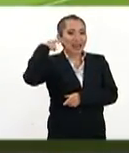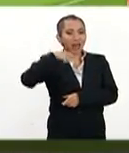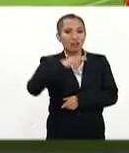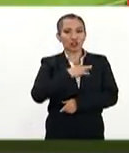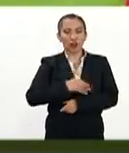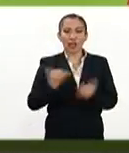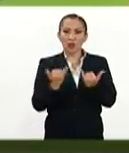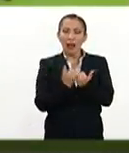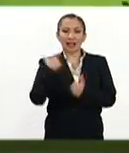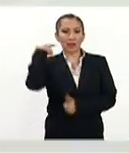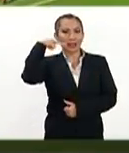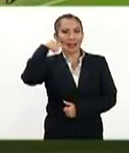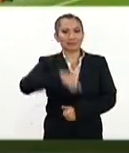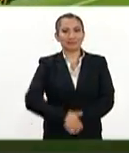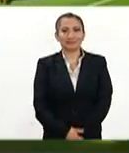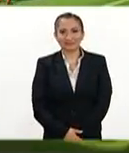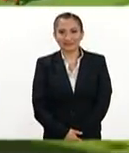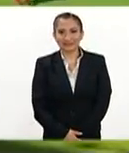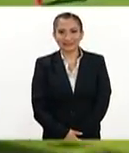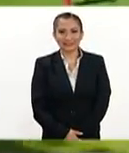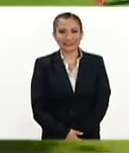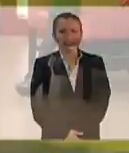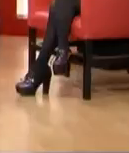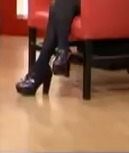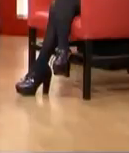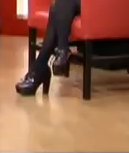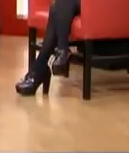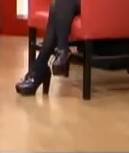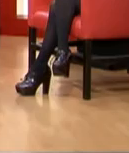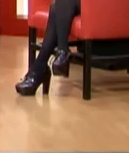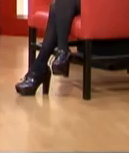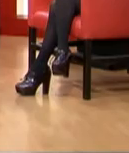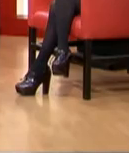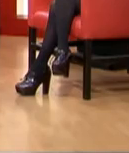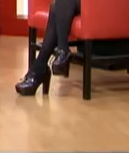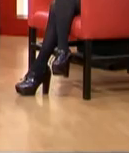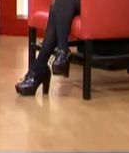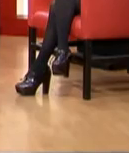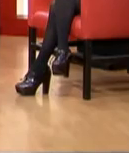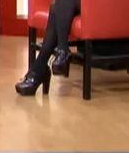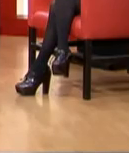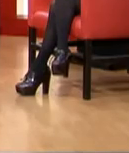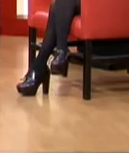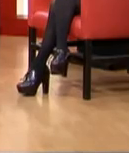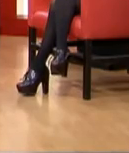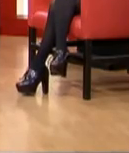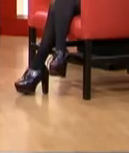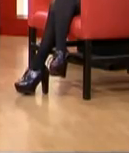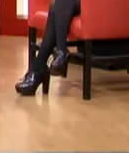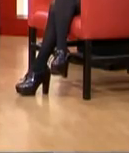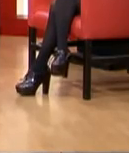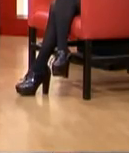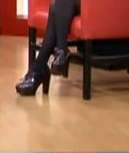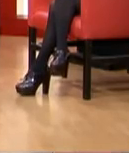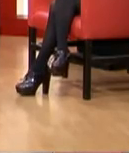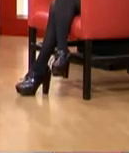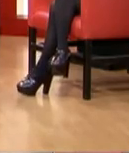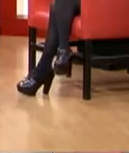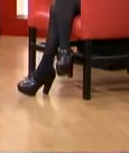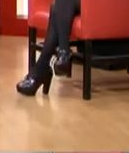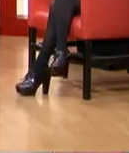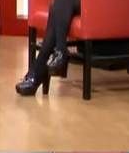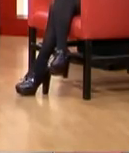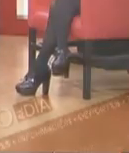Toluca empató con Chivas. Gracias a todos. Este es un esfuerzo informativo de Televisión Educativa. Hasta luego.